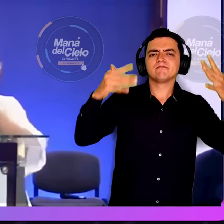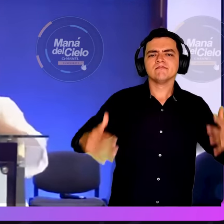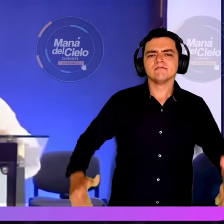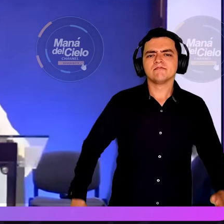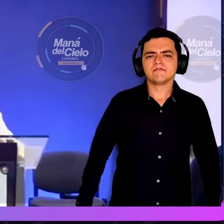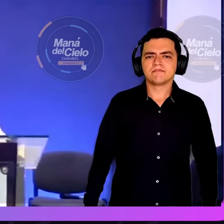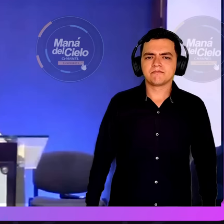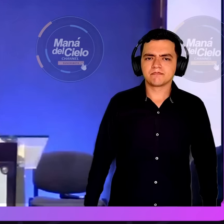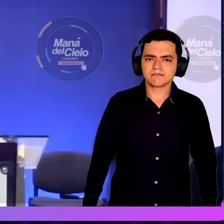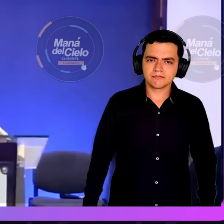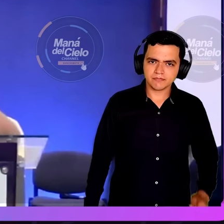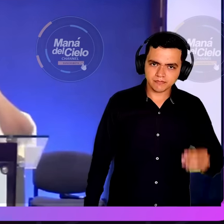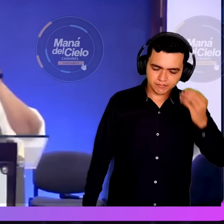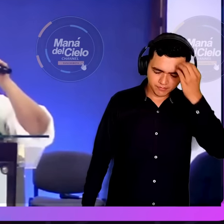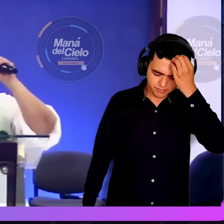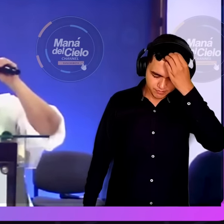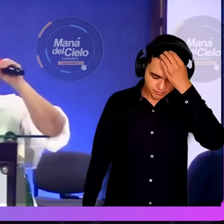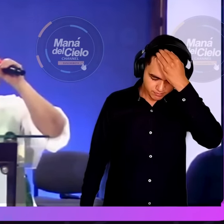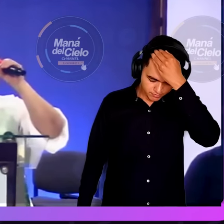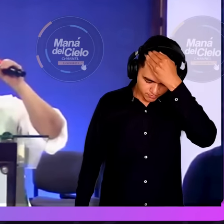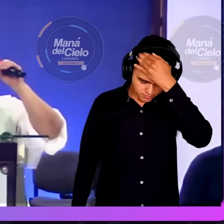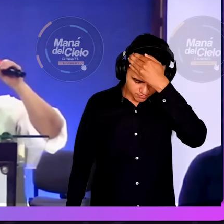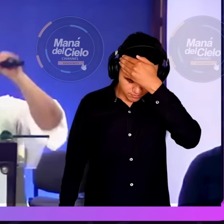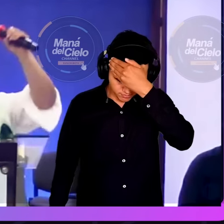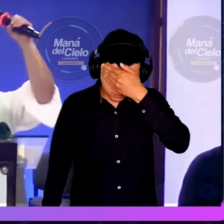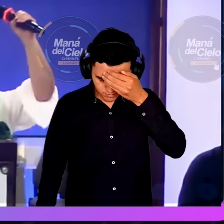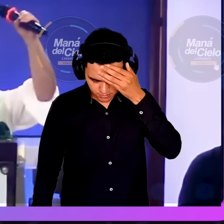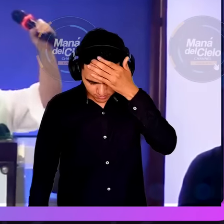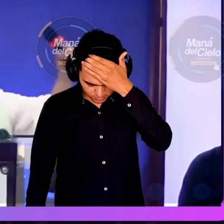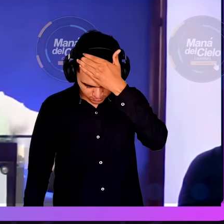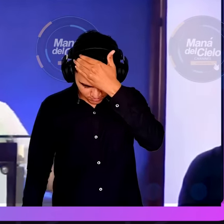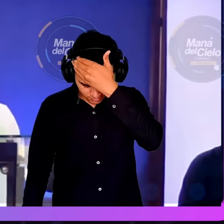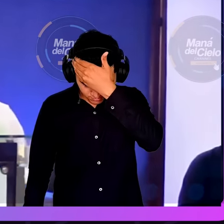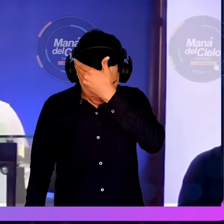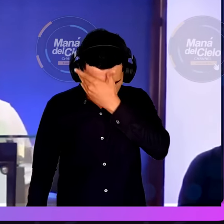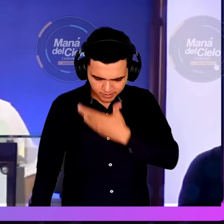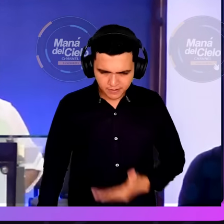es al Señor. ¡Oh, si ese aplauso es para Él, de lo más fuerte!